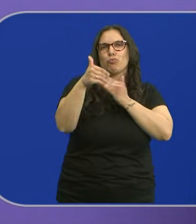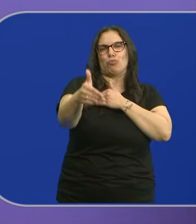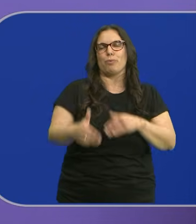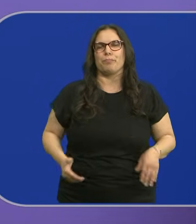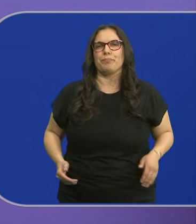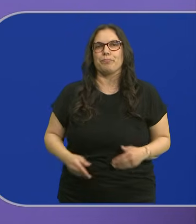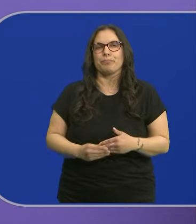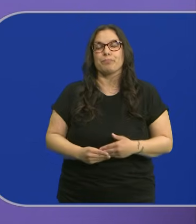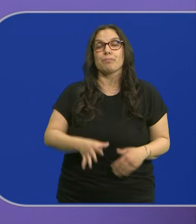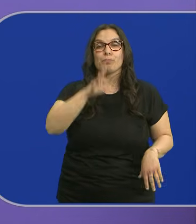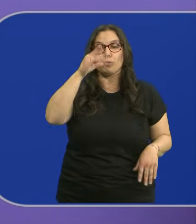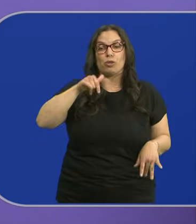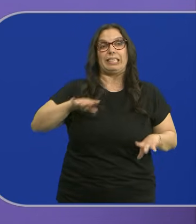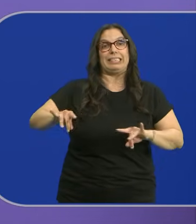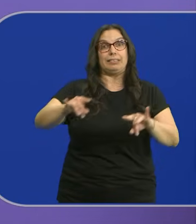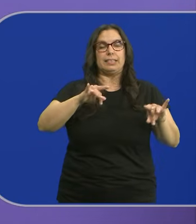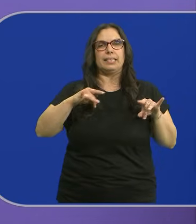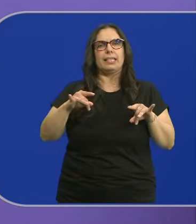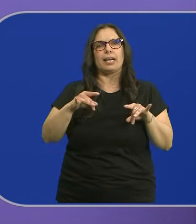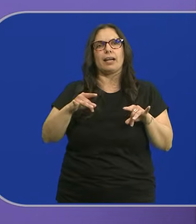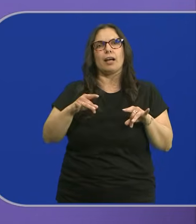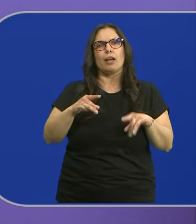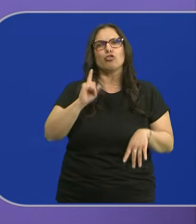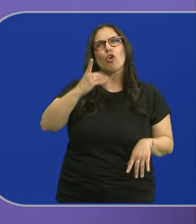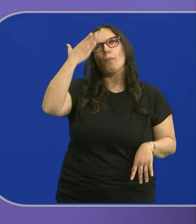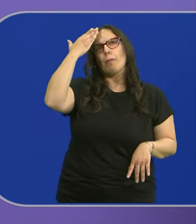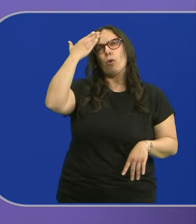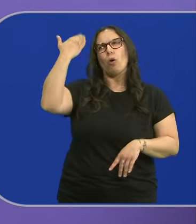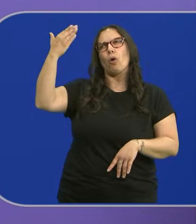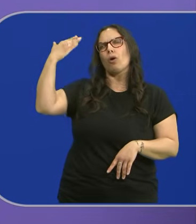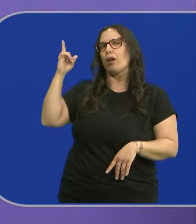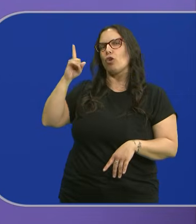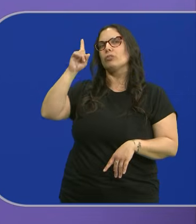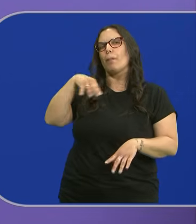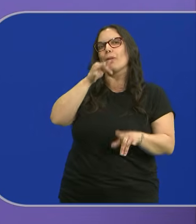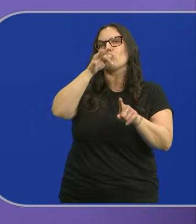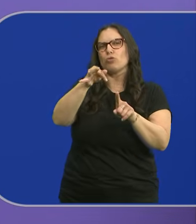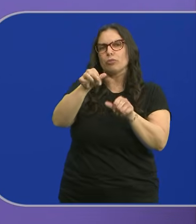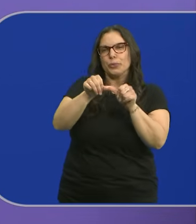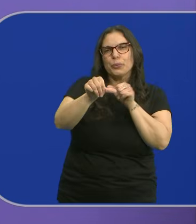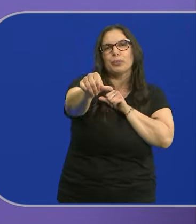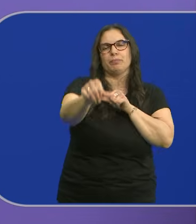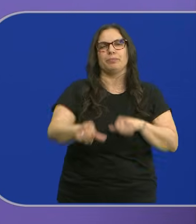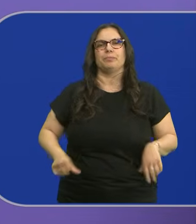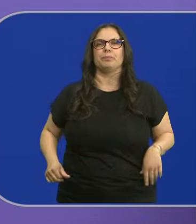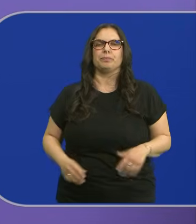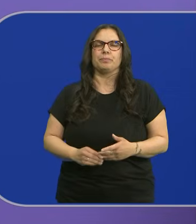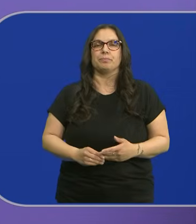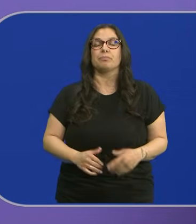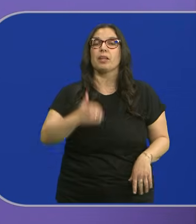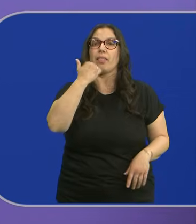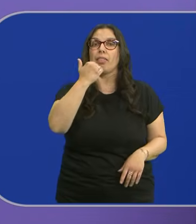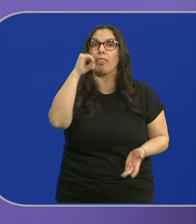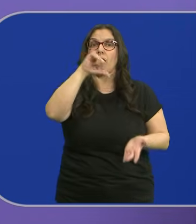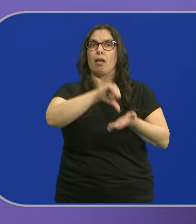futuro. Porque esta tierra no es solo memoria, es promesa y es futuro.